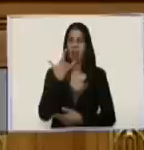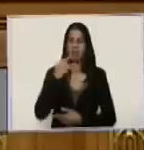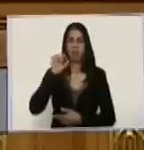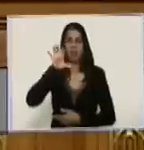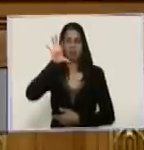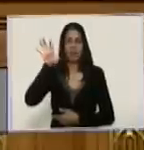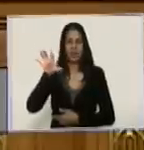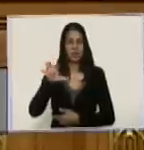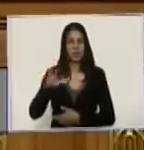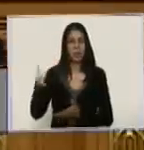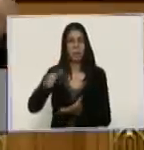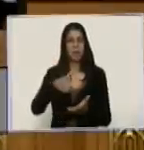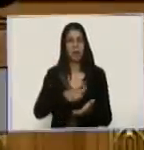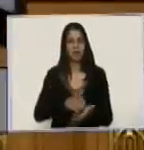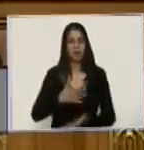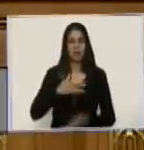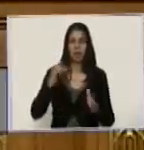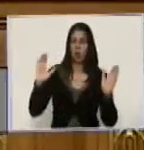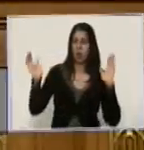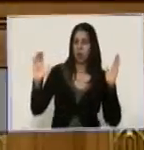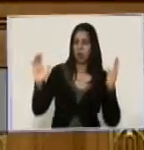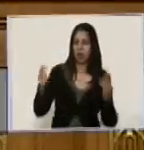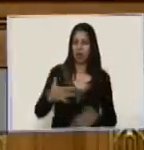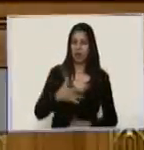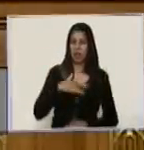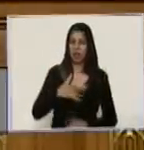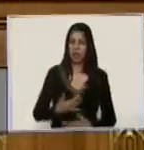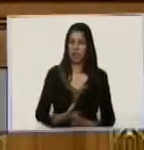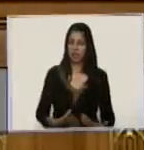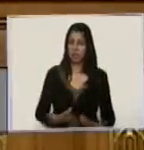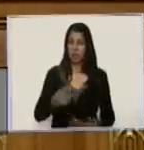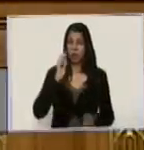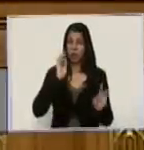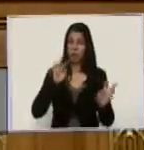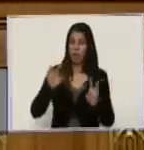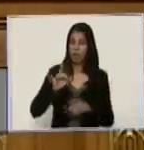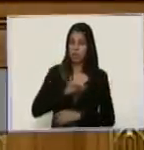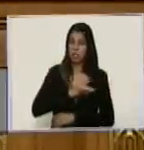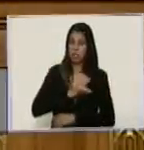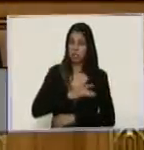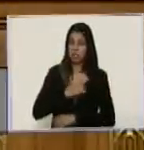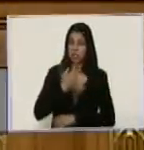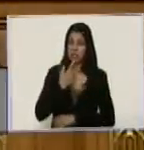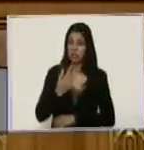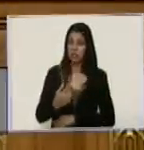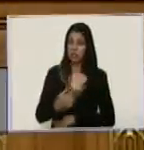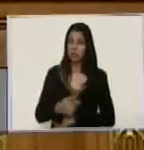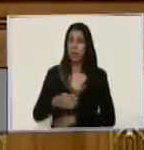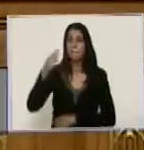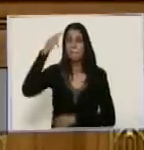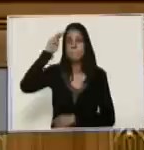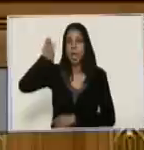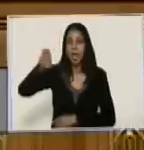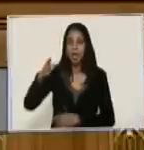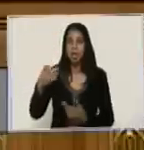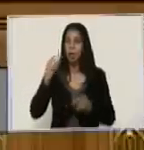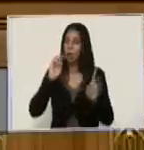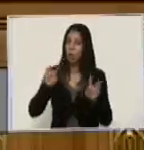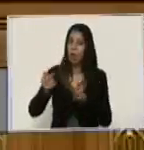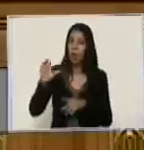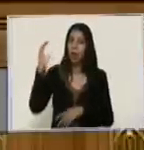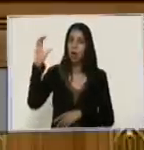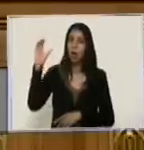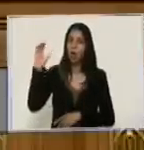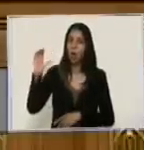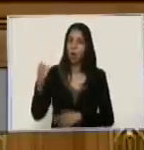países. Compadre, ve a su propio país. Ve a Chile, ve a México, ve a Colombia,